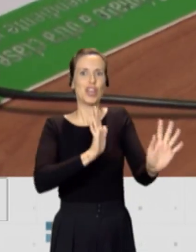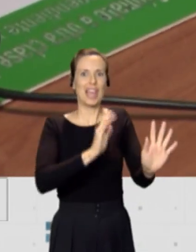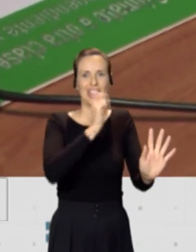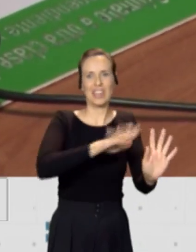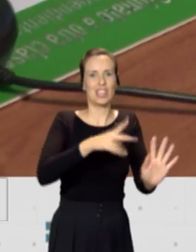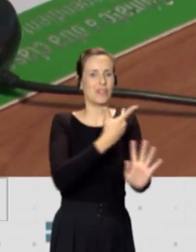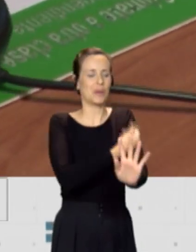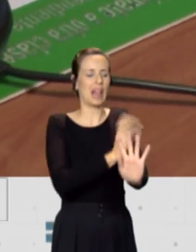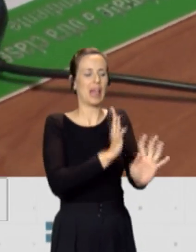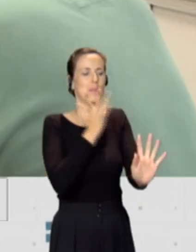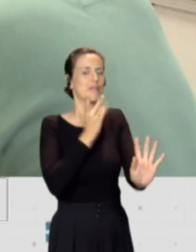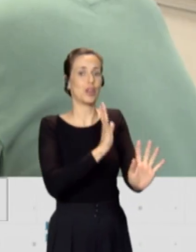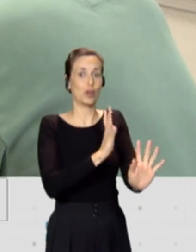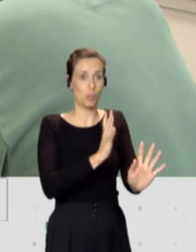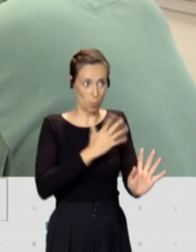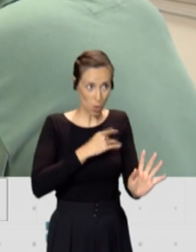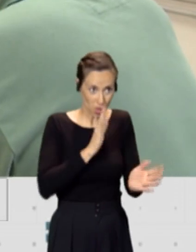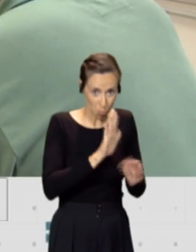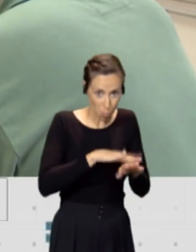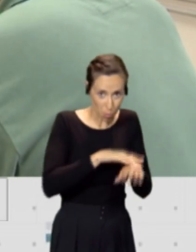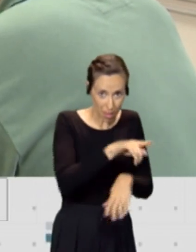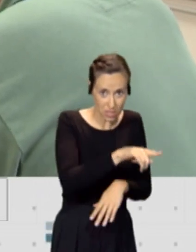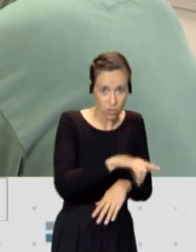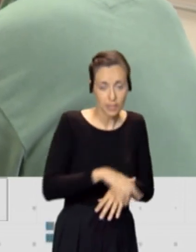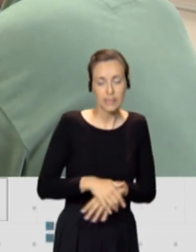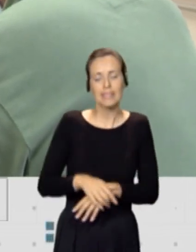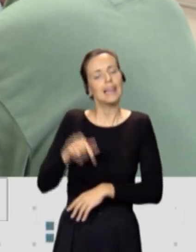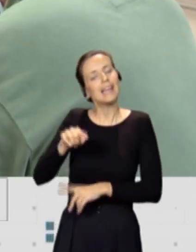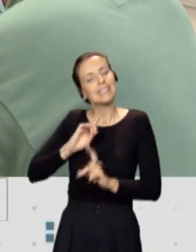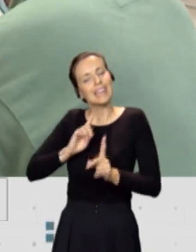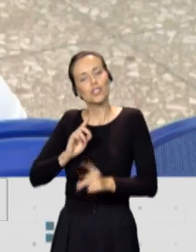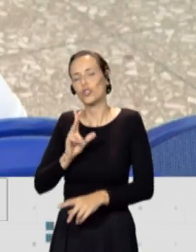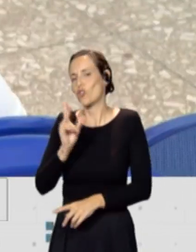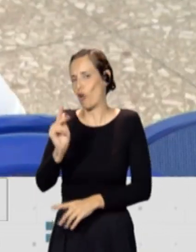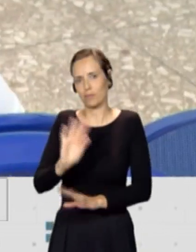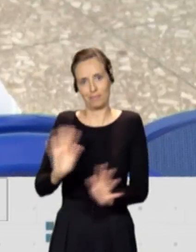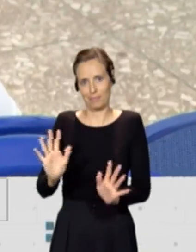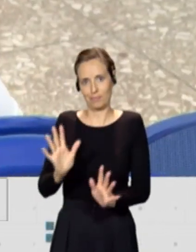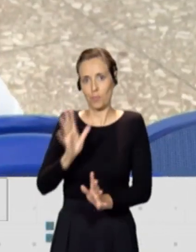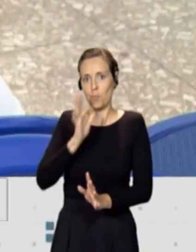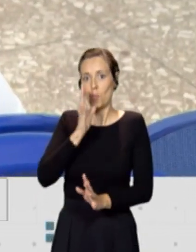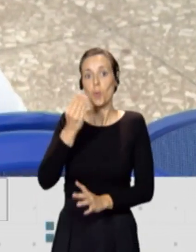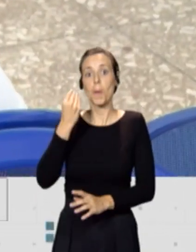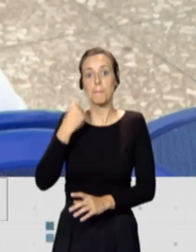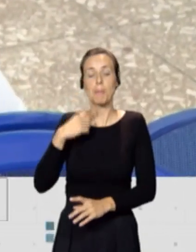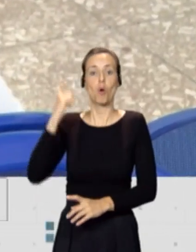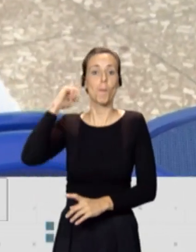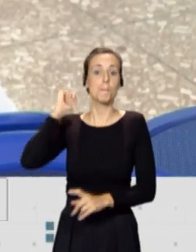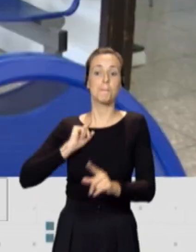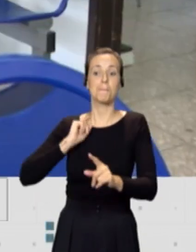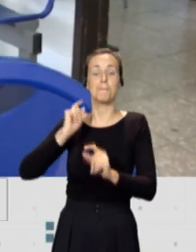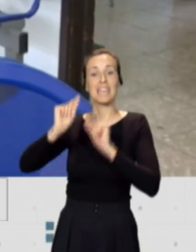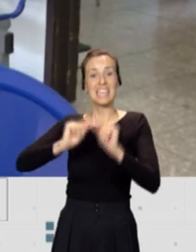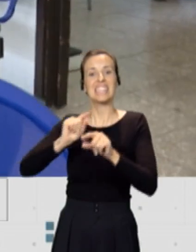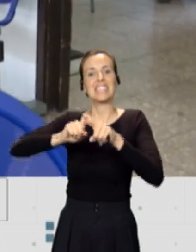niñas. En este caso concreto no, porque la meningitis por meningococo B, que es la que ha producido